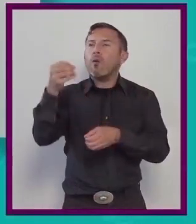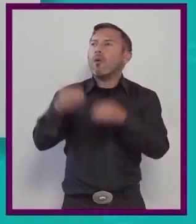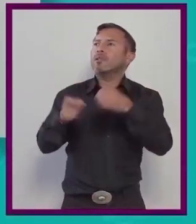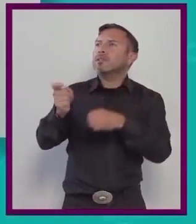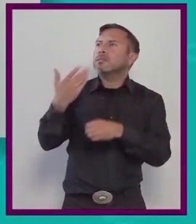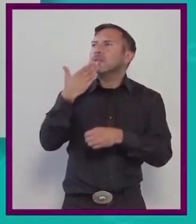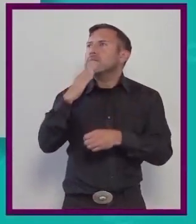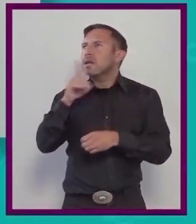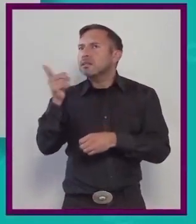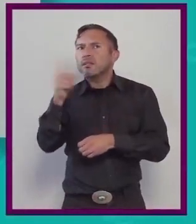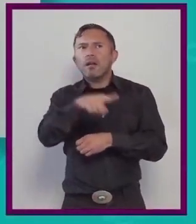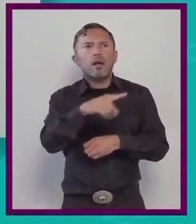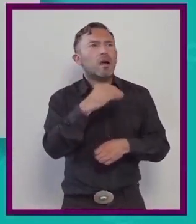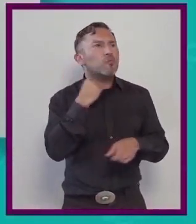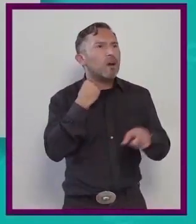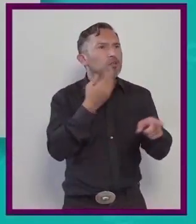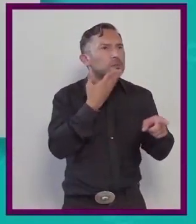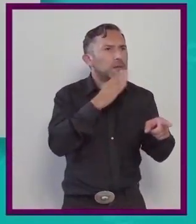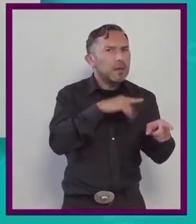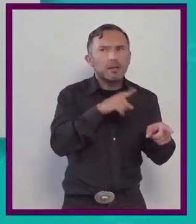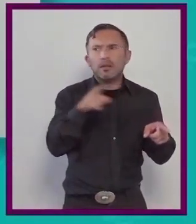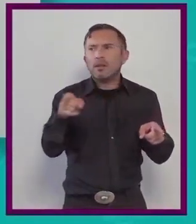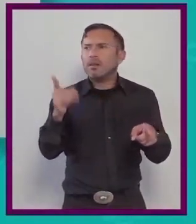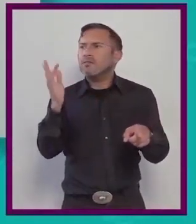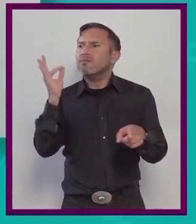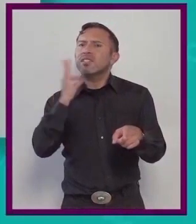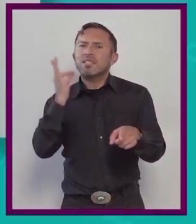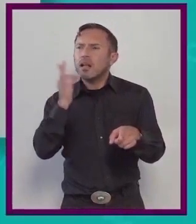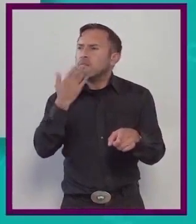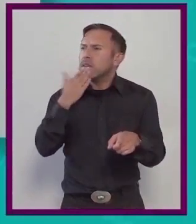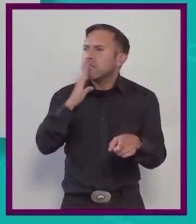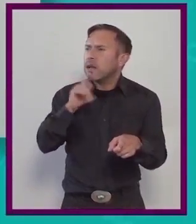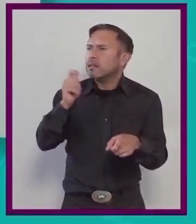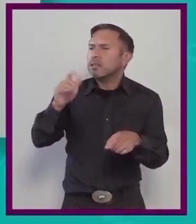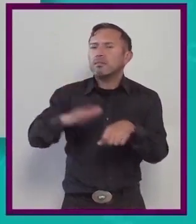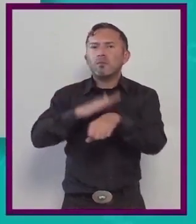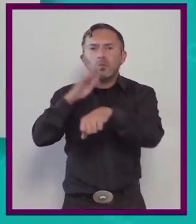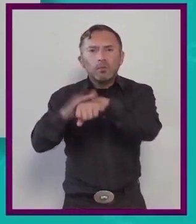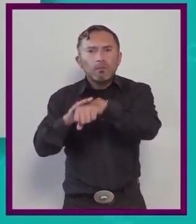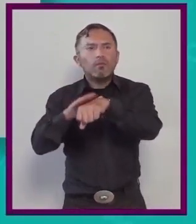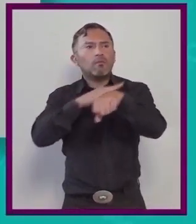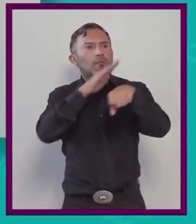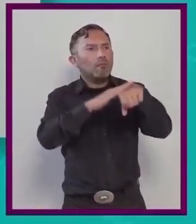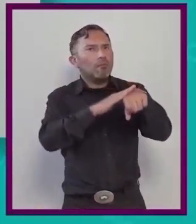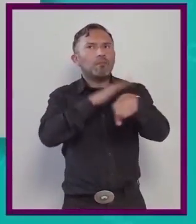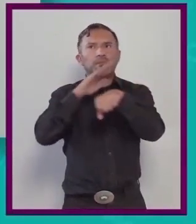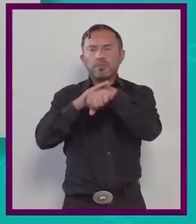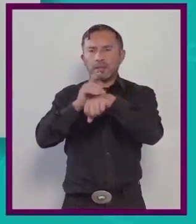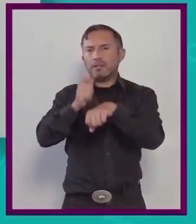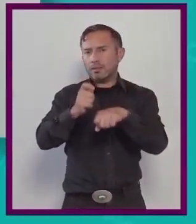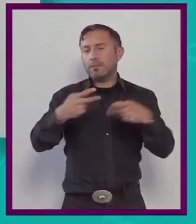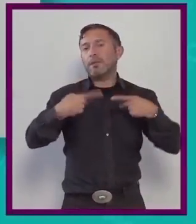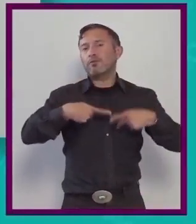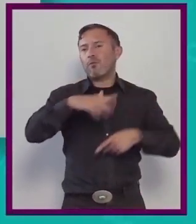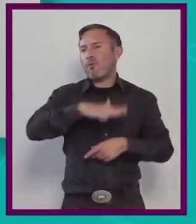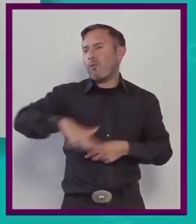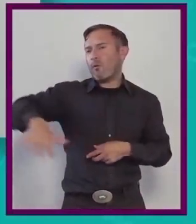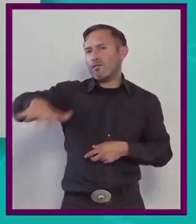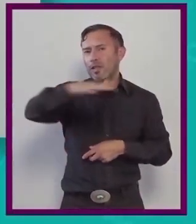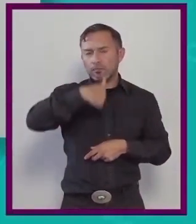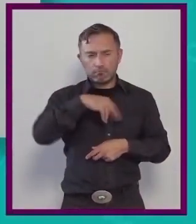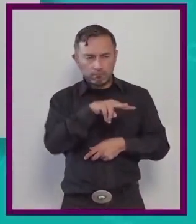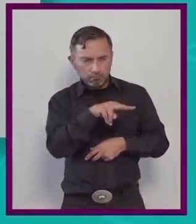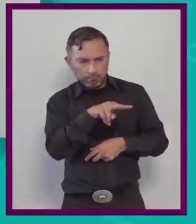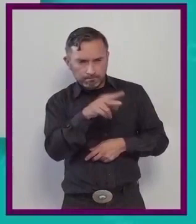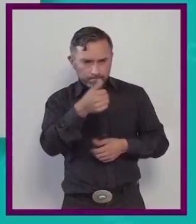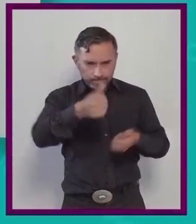cuál es la actuación del juez, cómo es la actuación del abogado, cómo es la actuación del fiscal, para saber sobre todo y calificar nosotros como